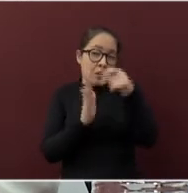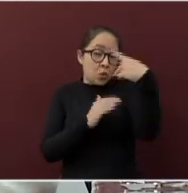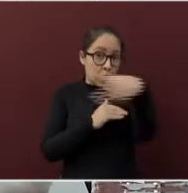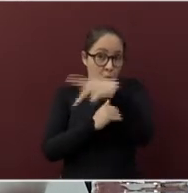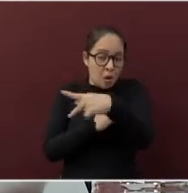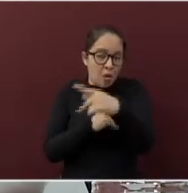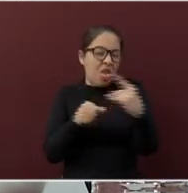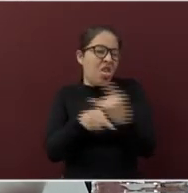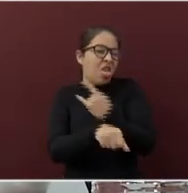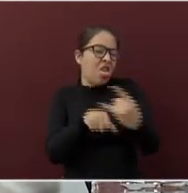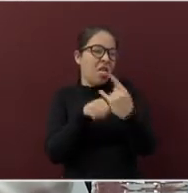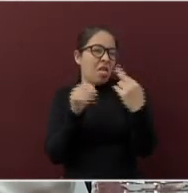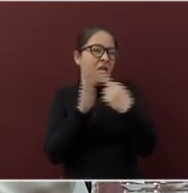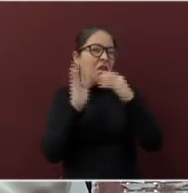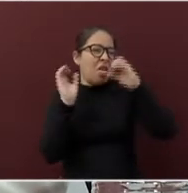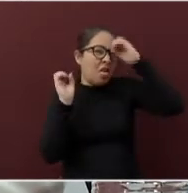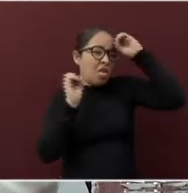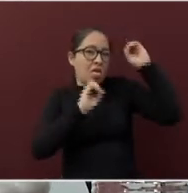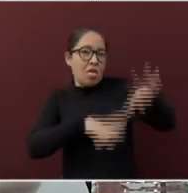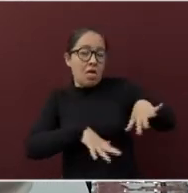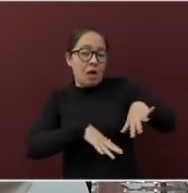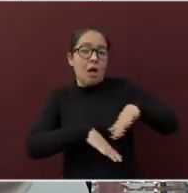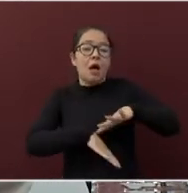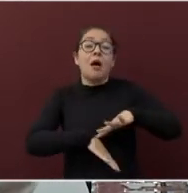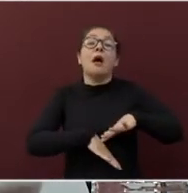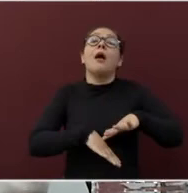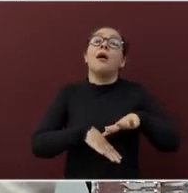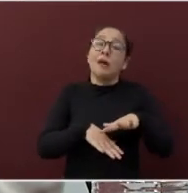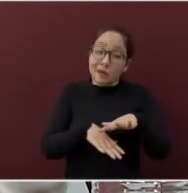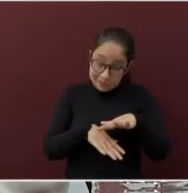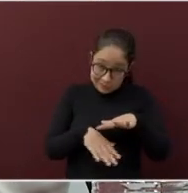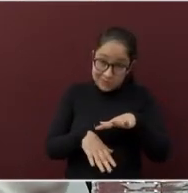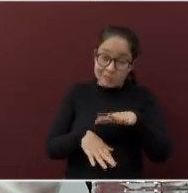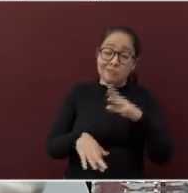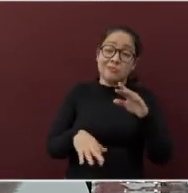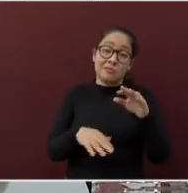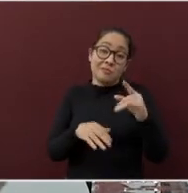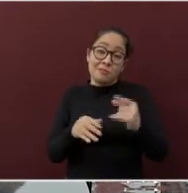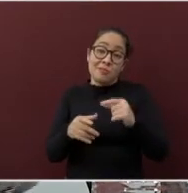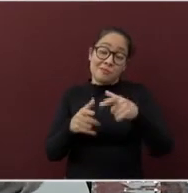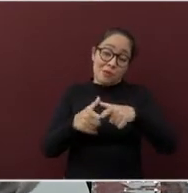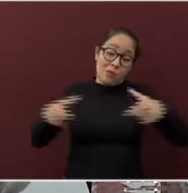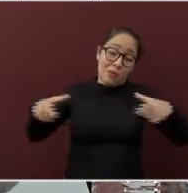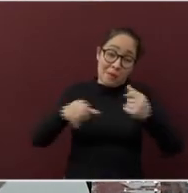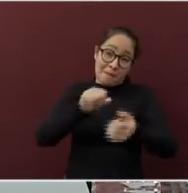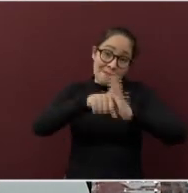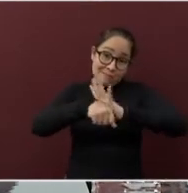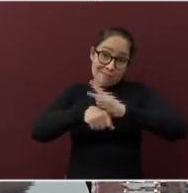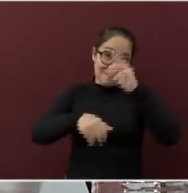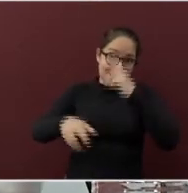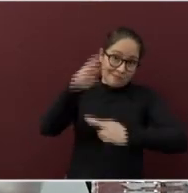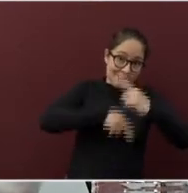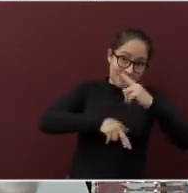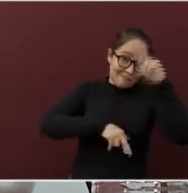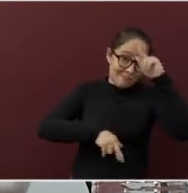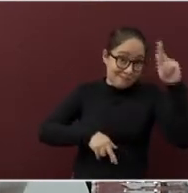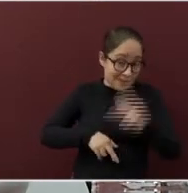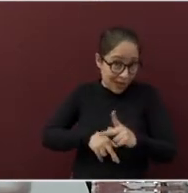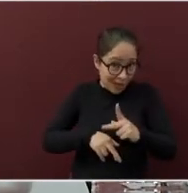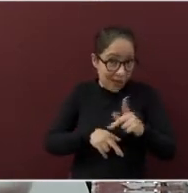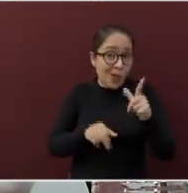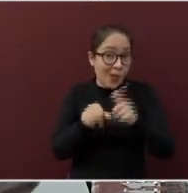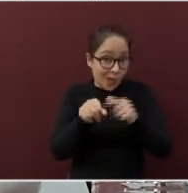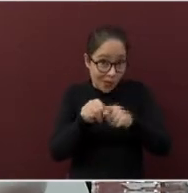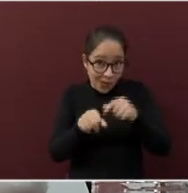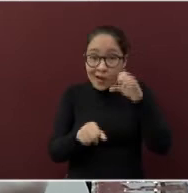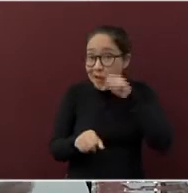jáltipan eso conozco volverán al color naranja así que ciudadanos